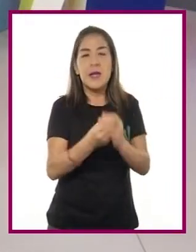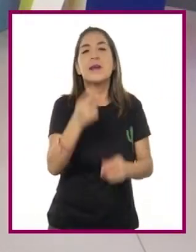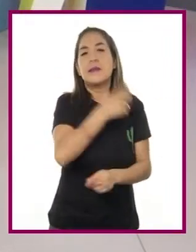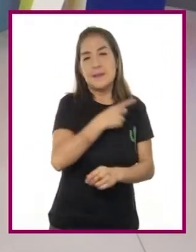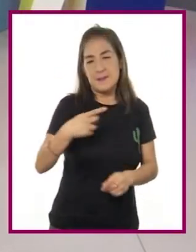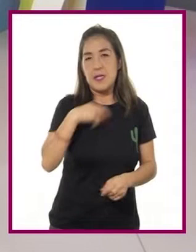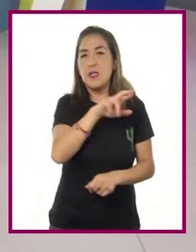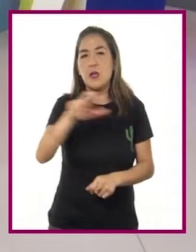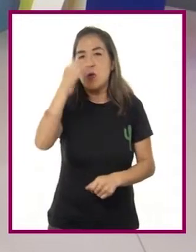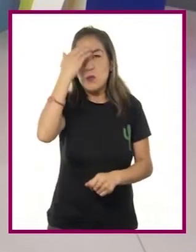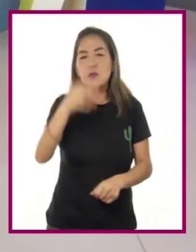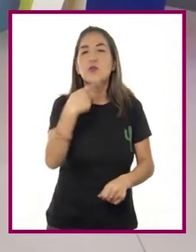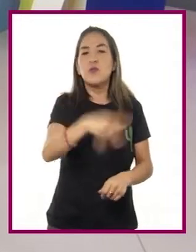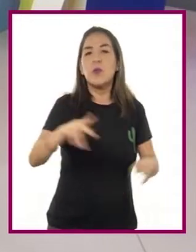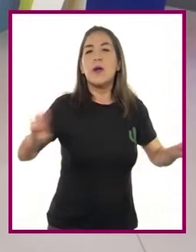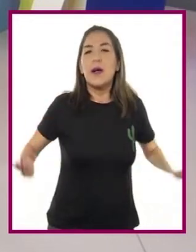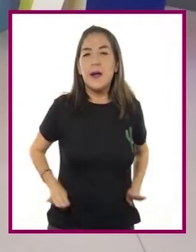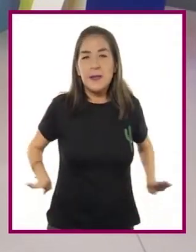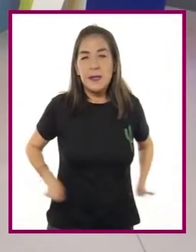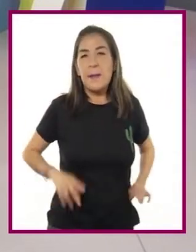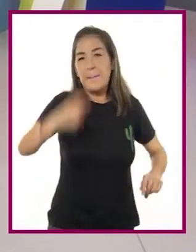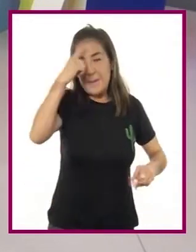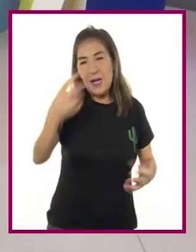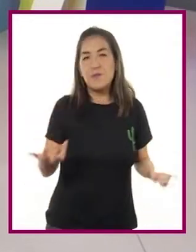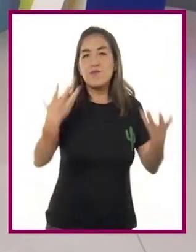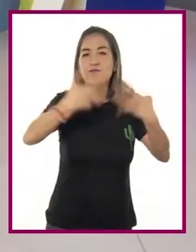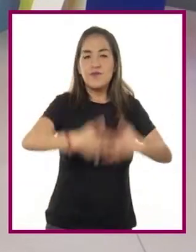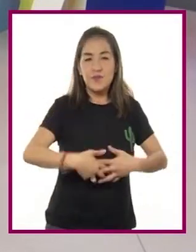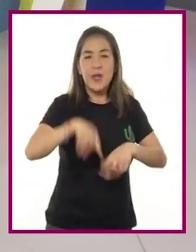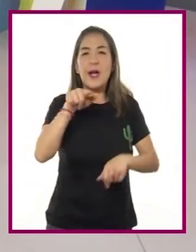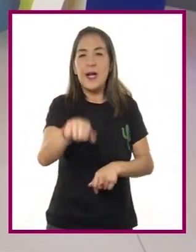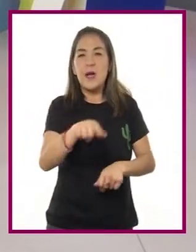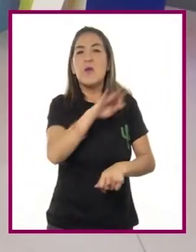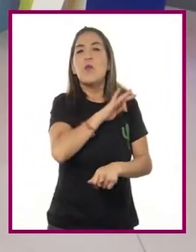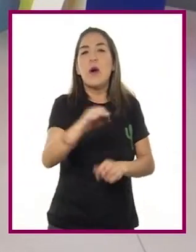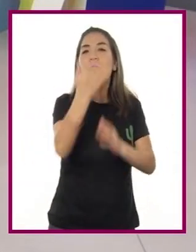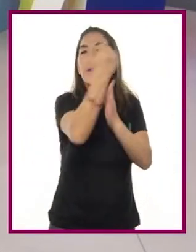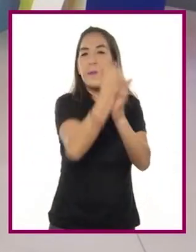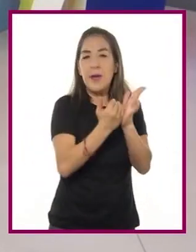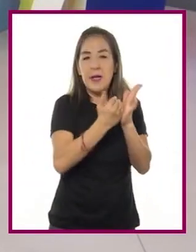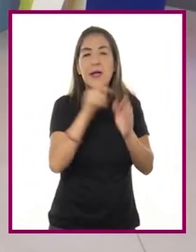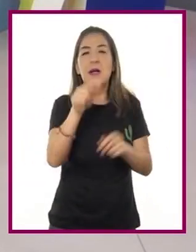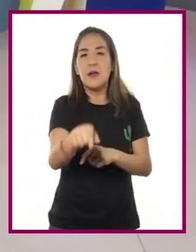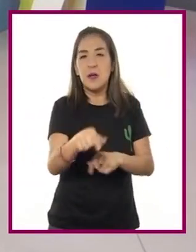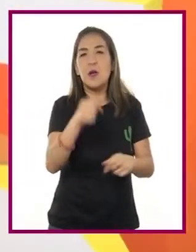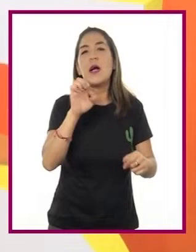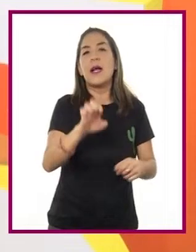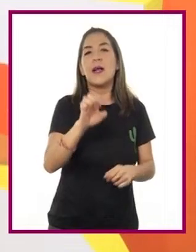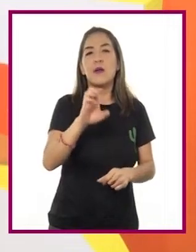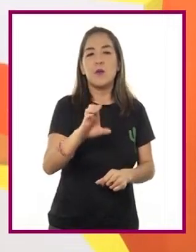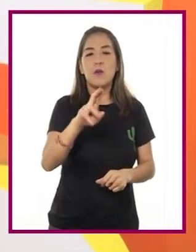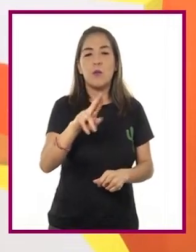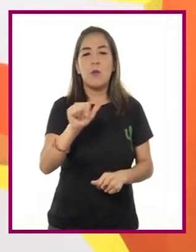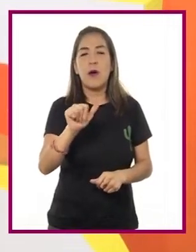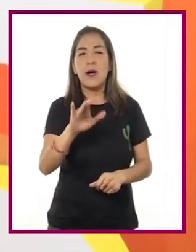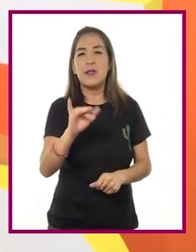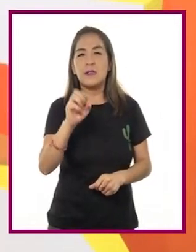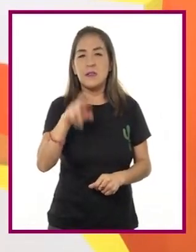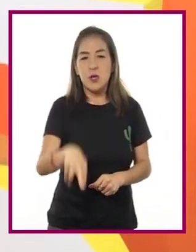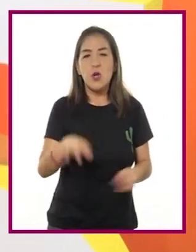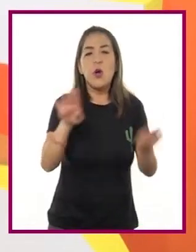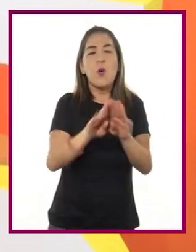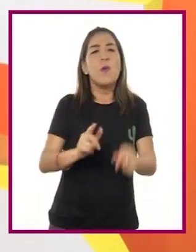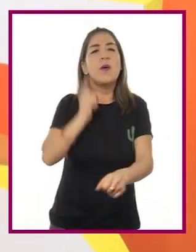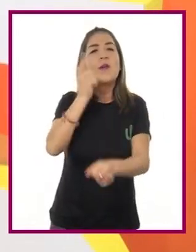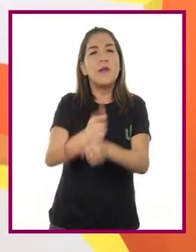las características que deben cumplir los términos semejantes para poder reducirlos al simplificar una ecuación. Para